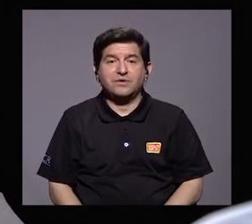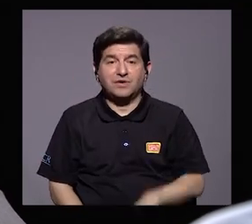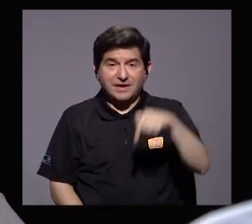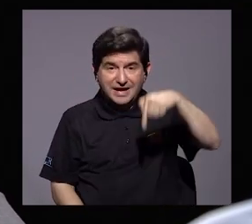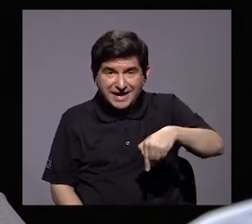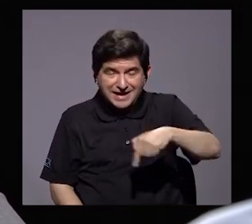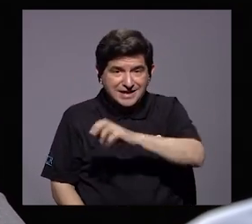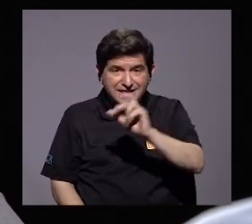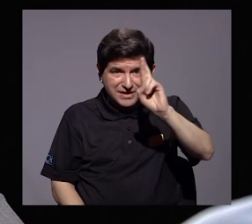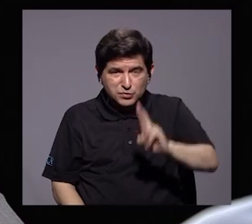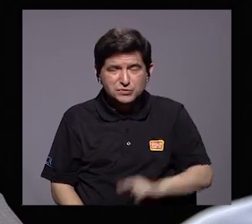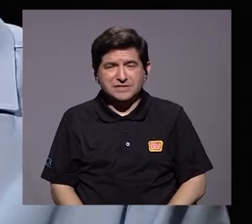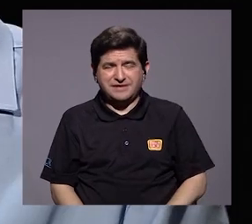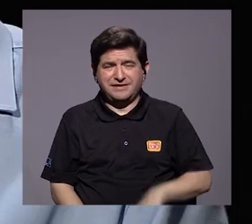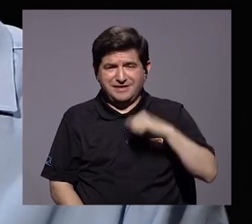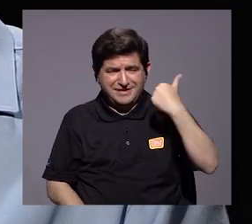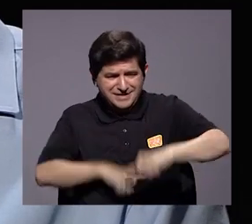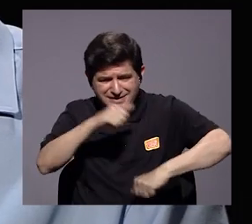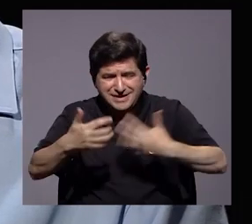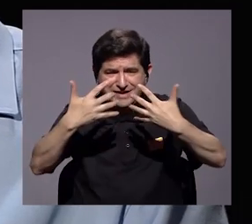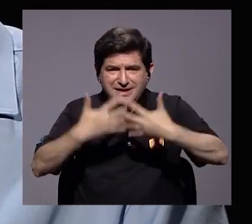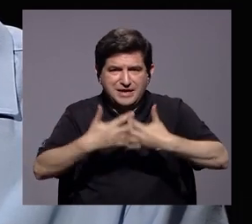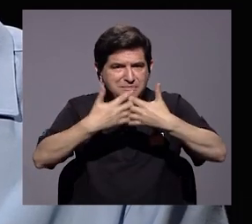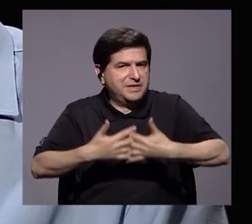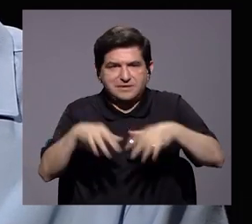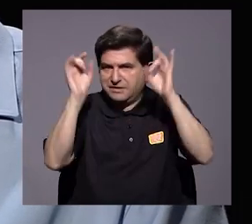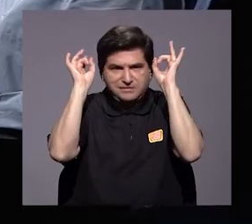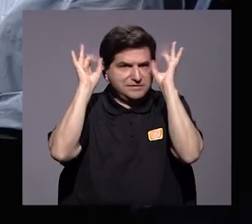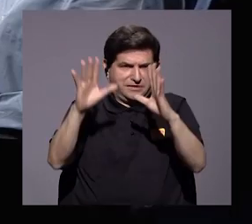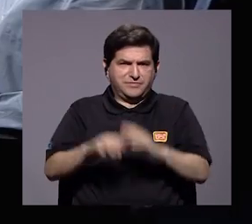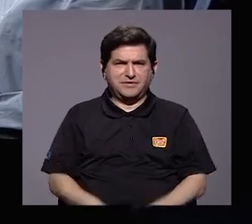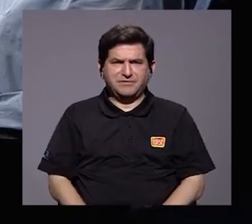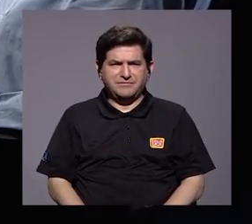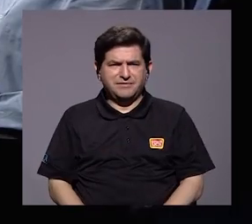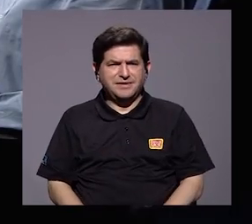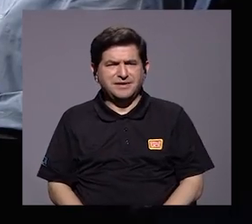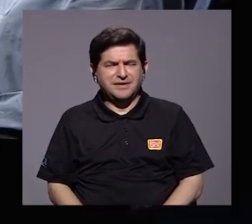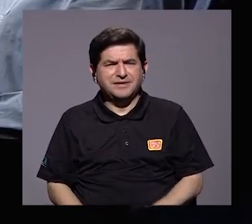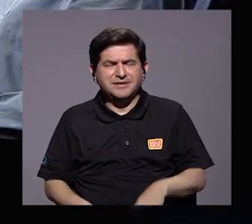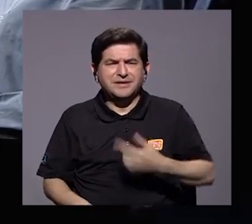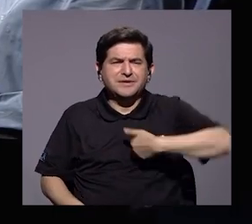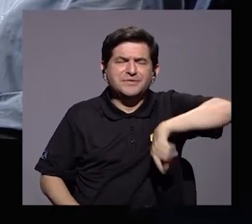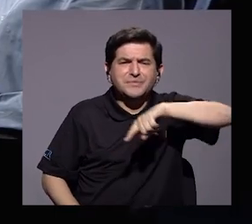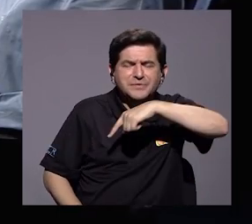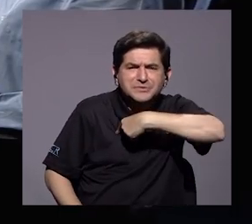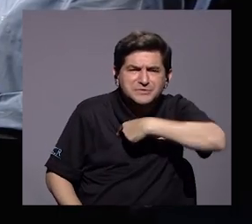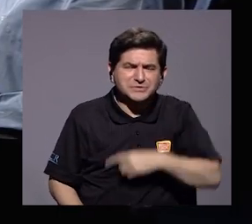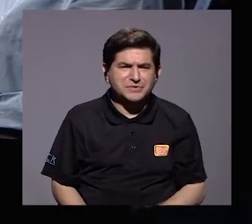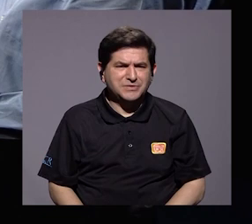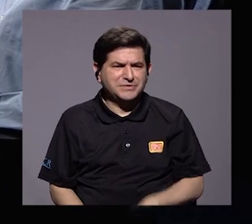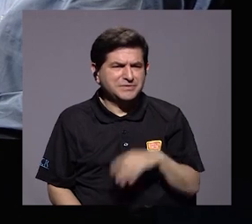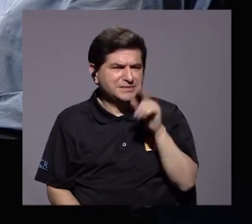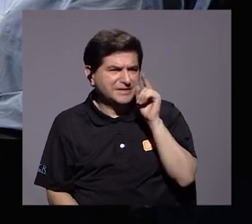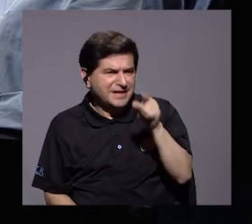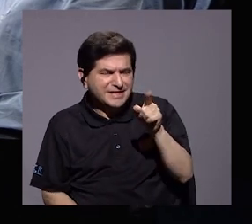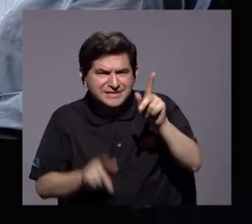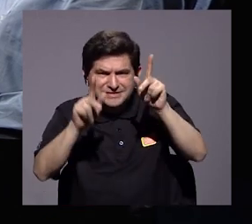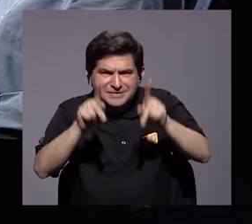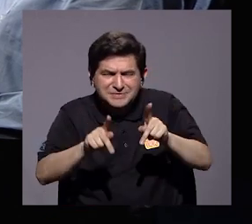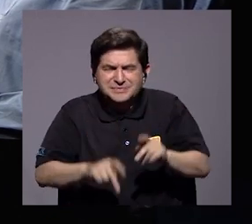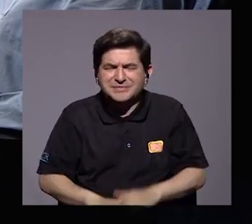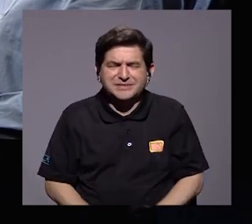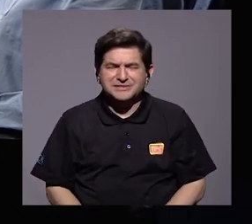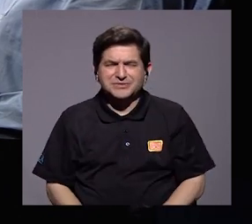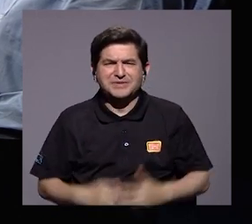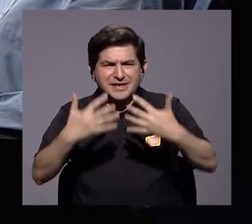construirlas un calvario que hacemos para poder lograr que esos emprendedores por lo menos tengan una empresa que le sostenga